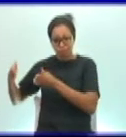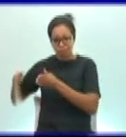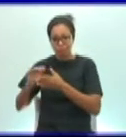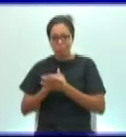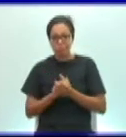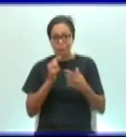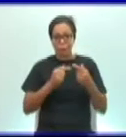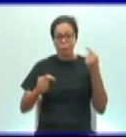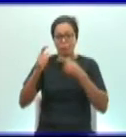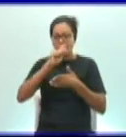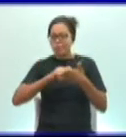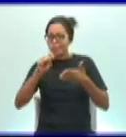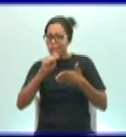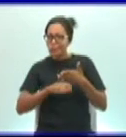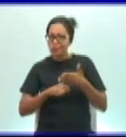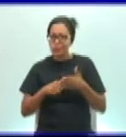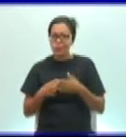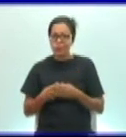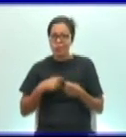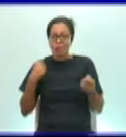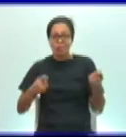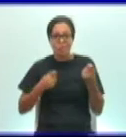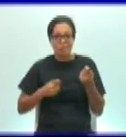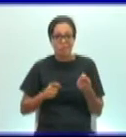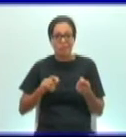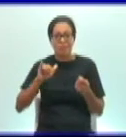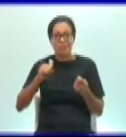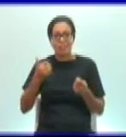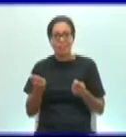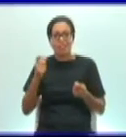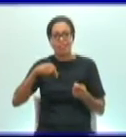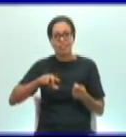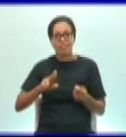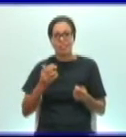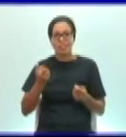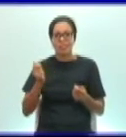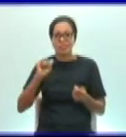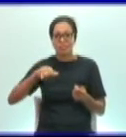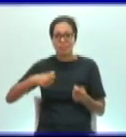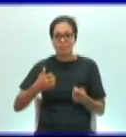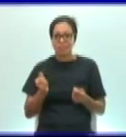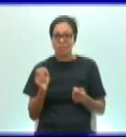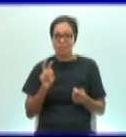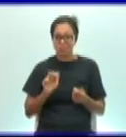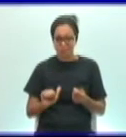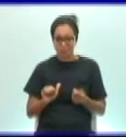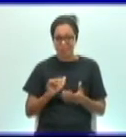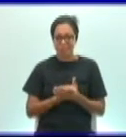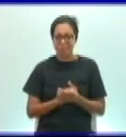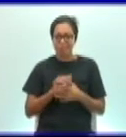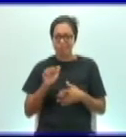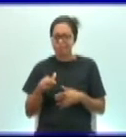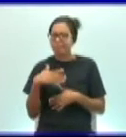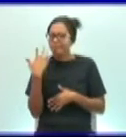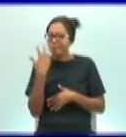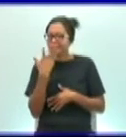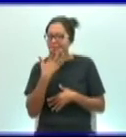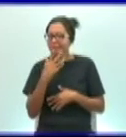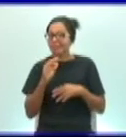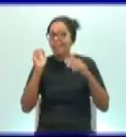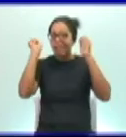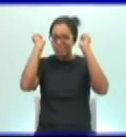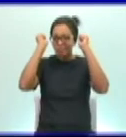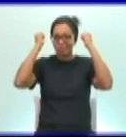en Camagüey. Recuerden aquel hecho histórico de Uber Matos. Ya todo el mundo llega rápido a la conclusión, estamos en presencia de Camilo